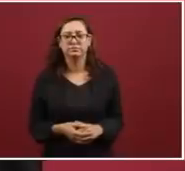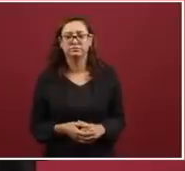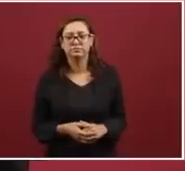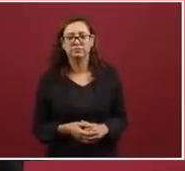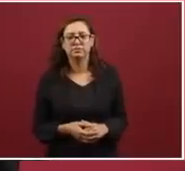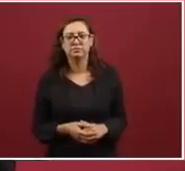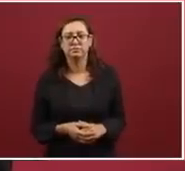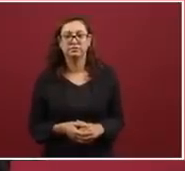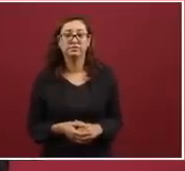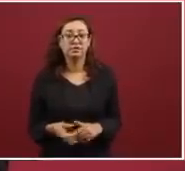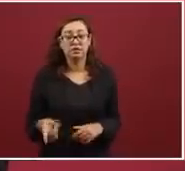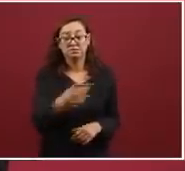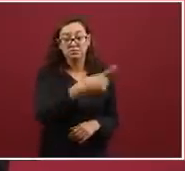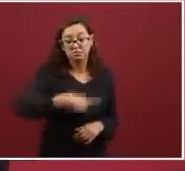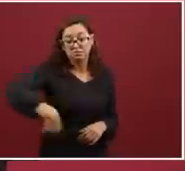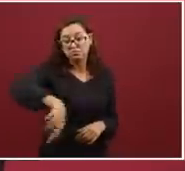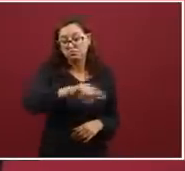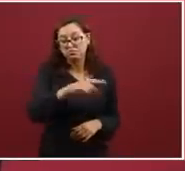análisis, como son expertos,